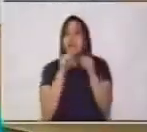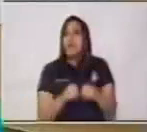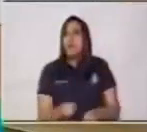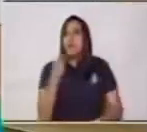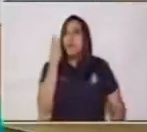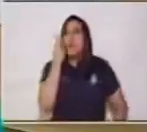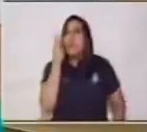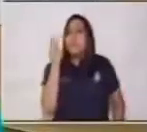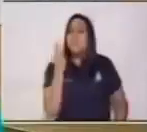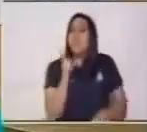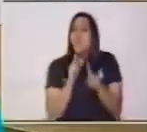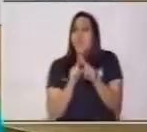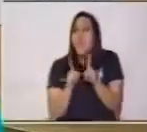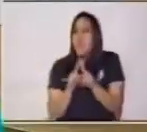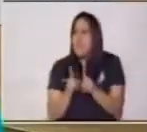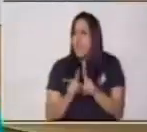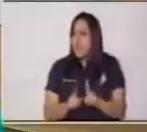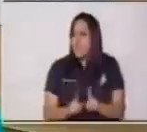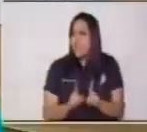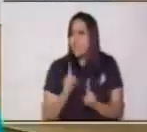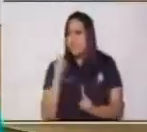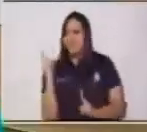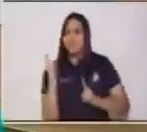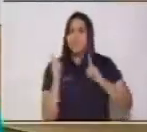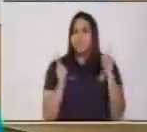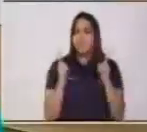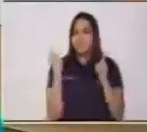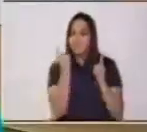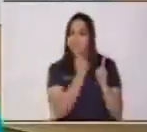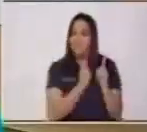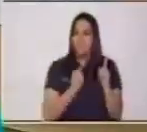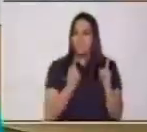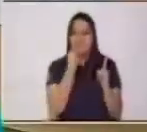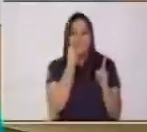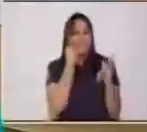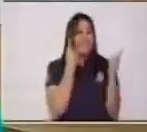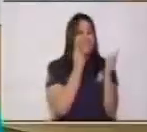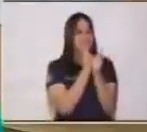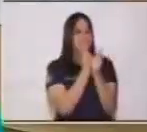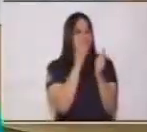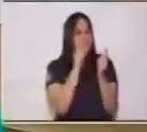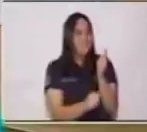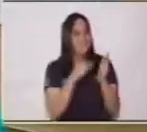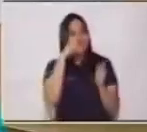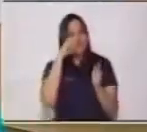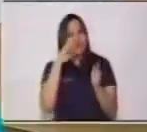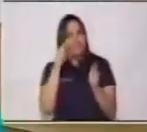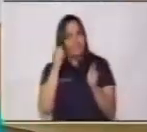ver también la diferencia entre estos géneros y podamos encontrar también las tramas textuales.